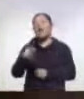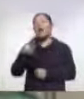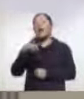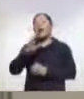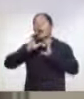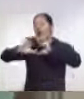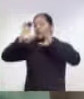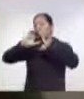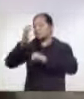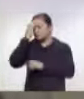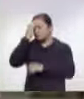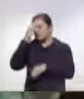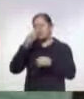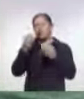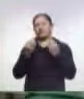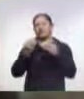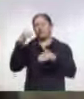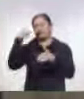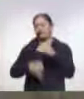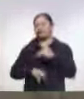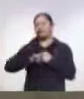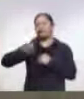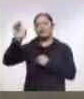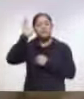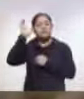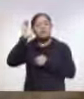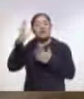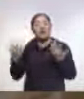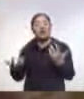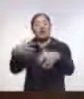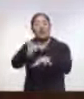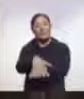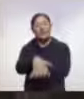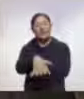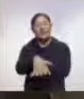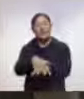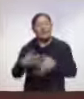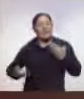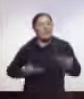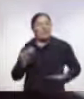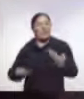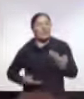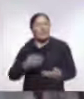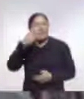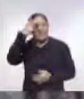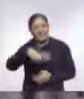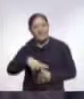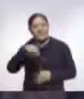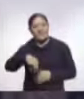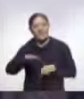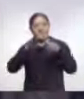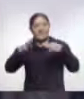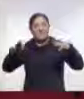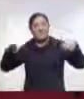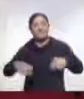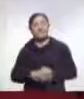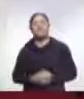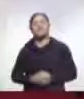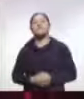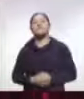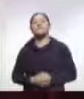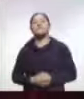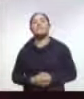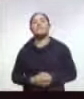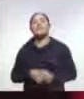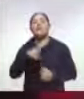Corea, el Arirang, combinada con los ritmos muy movidos de la cumbia mexicana. El Arirang en Cumbia, una